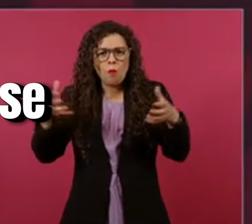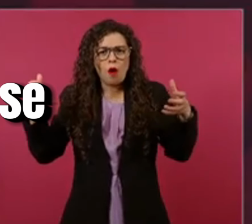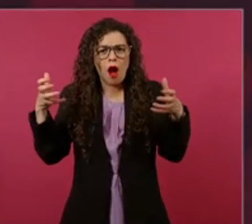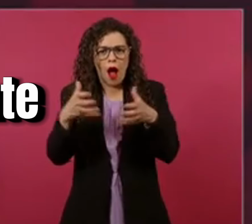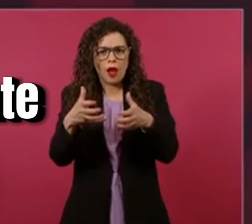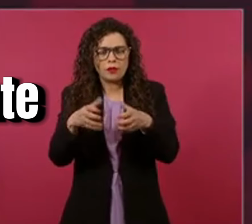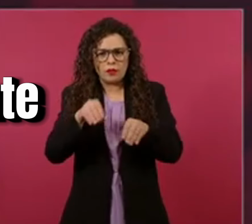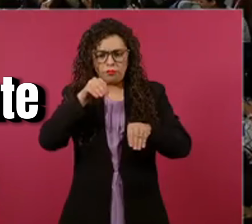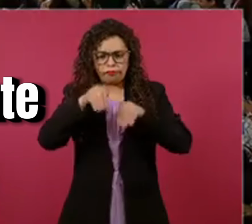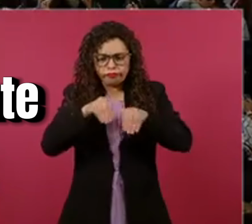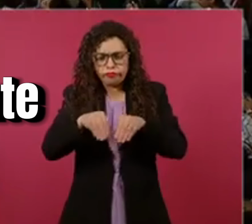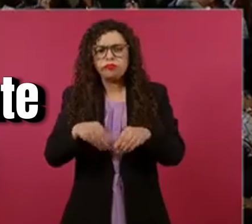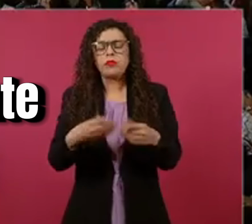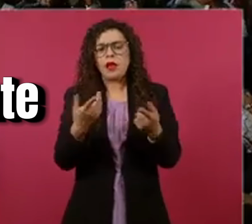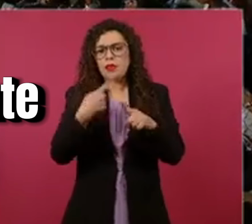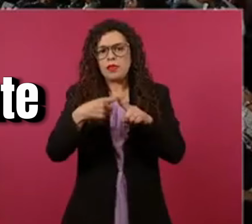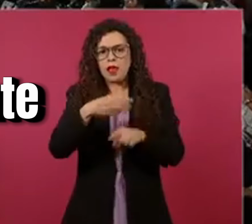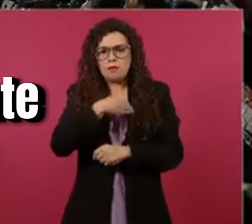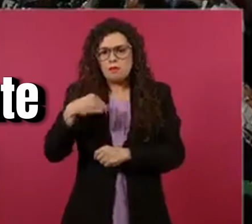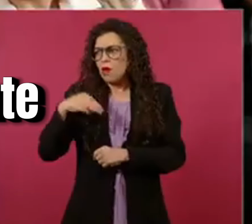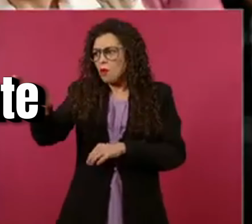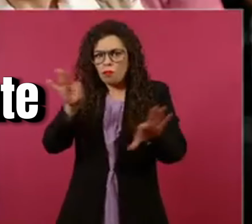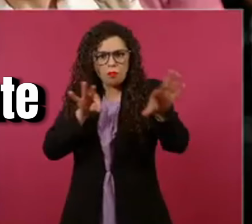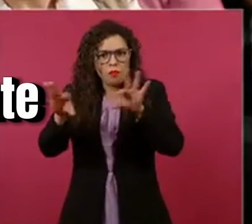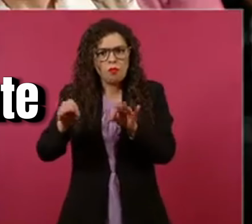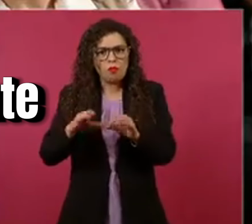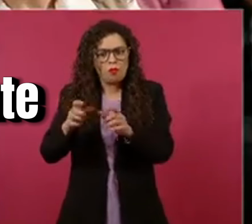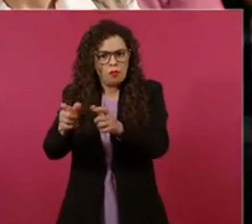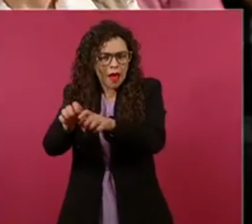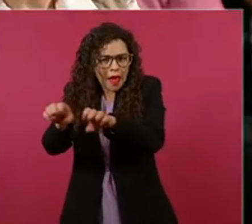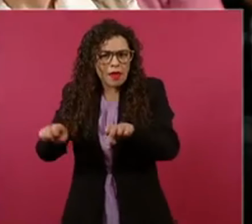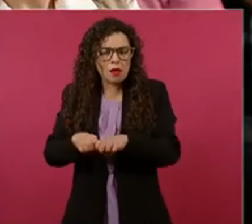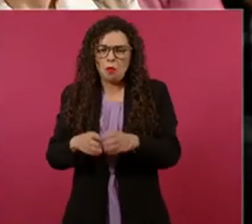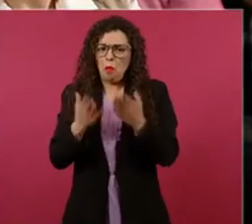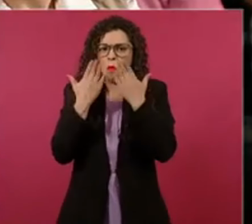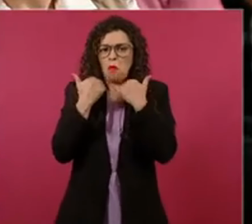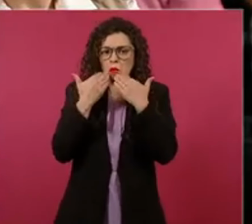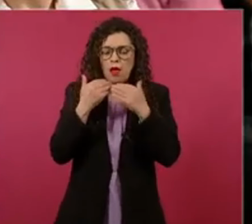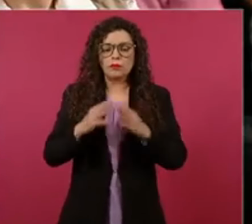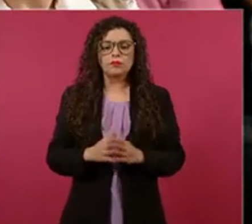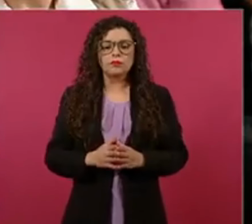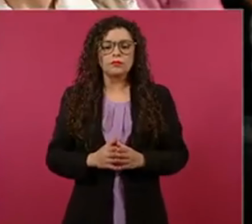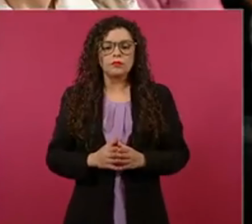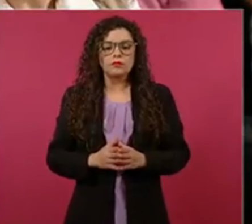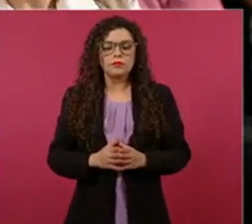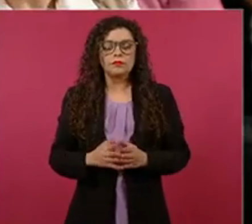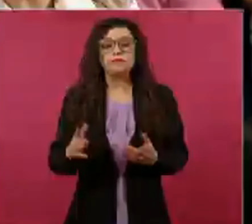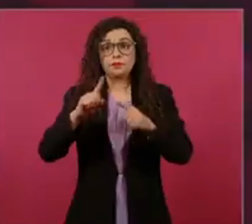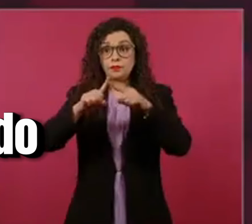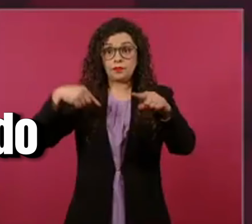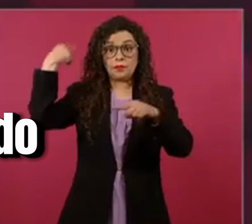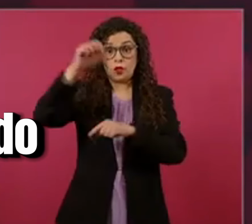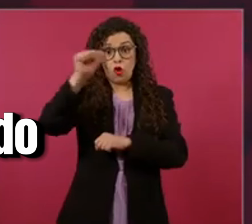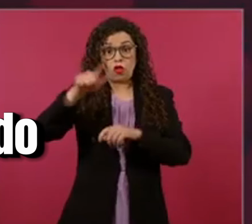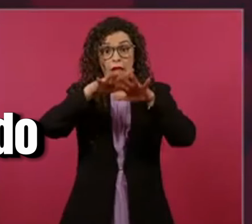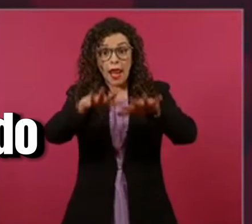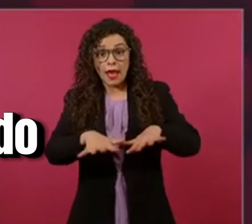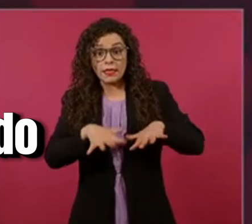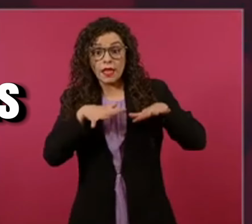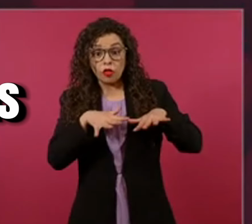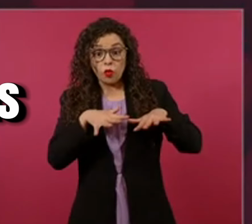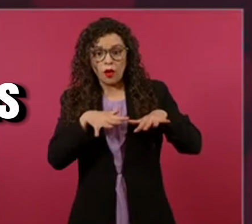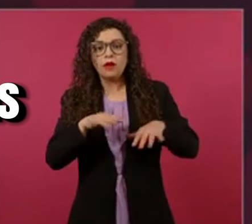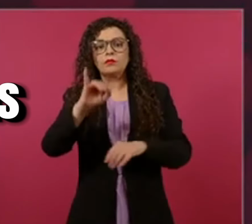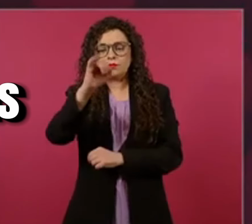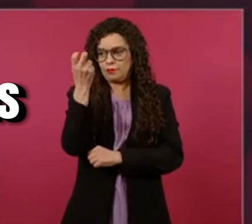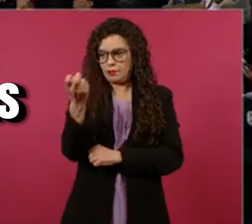que se conozca. Y una vez que arranque la siguiente legislatura... ¿Ya se aprobarían estas reformas? Sí, serían las primeras que estamos